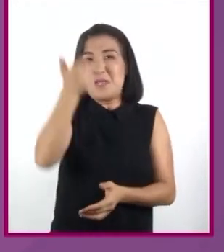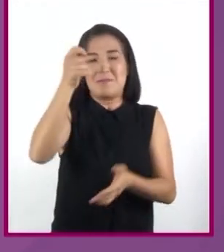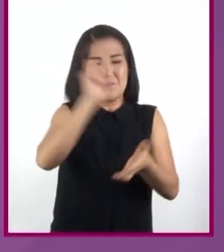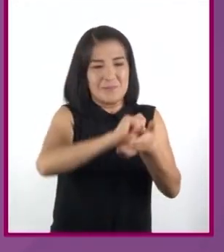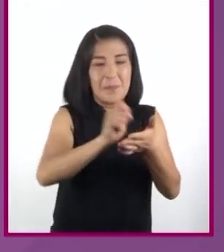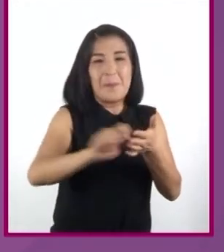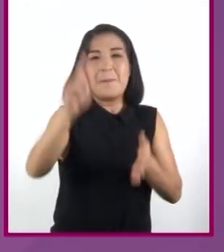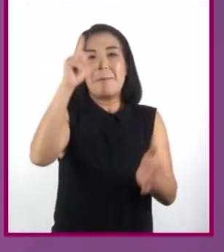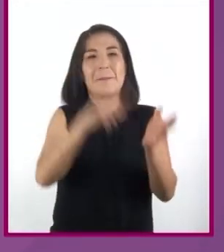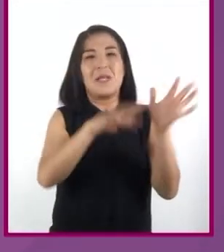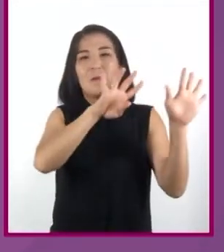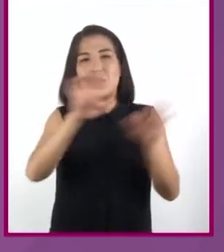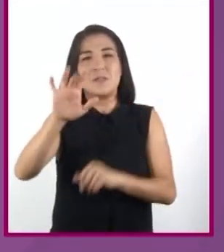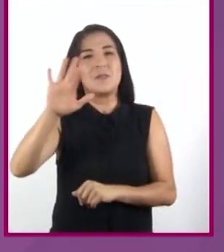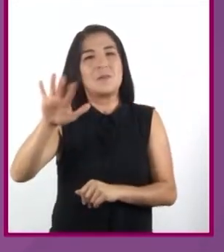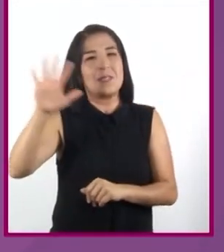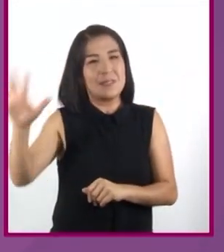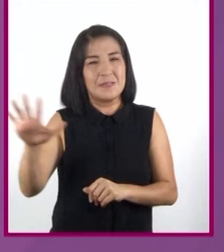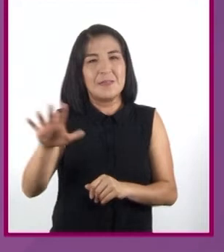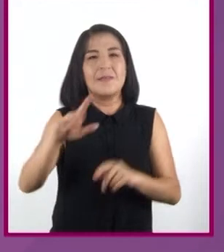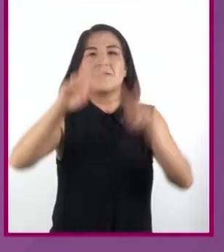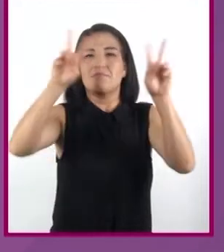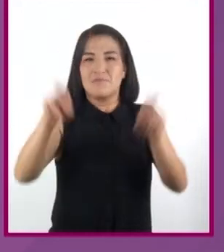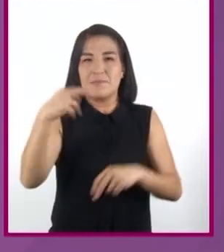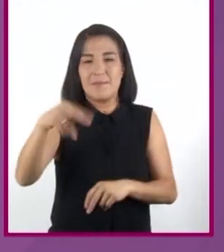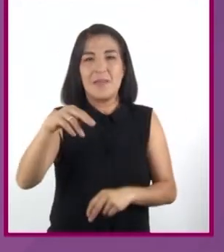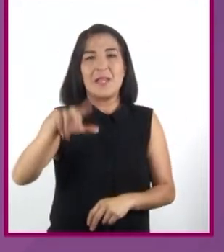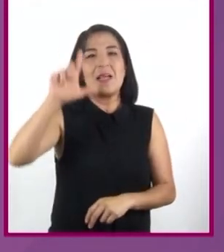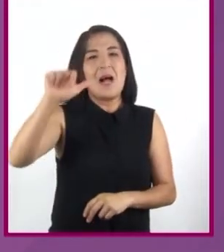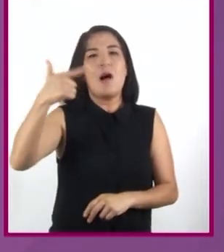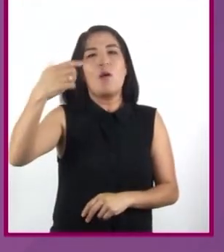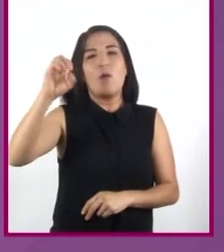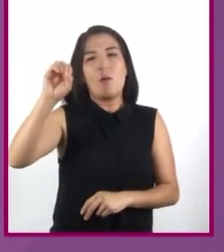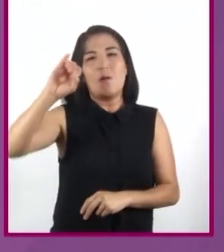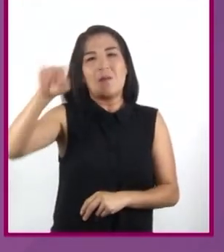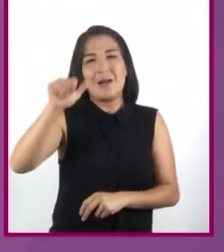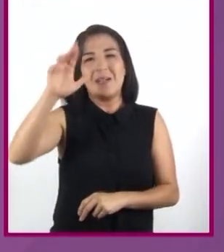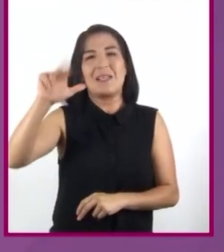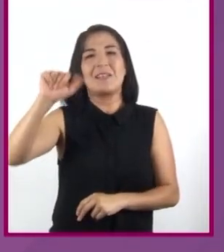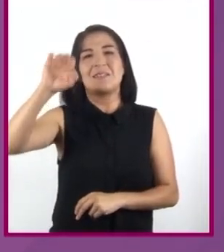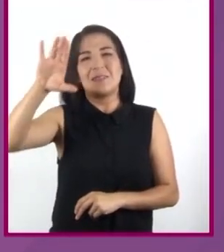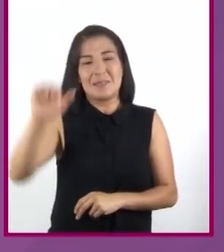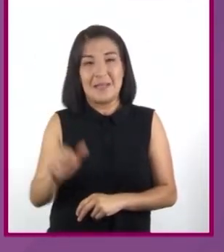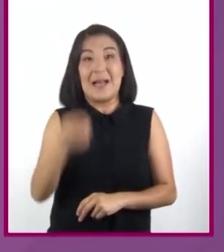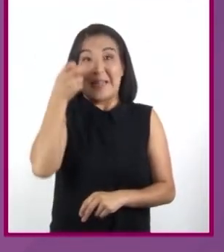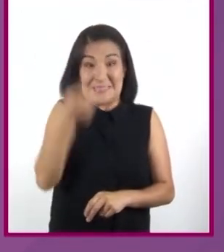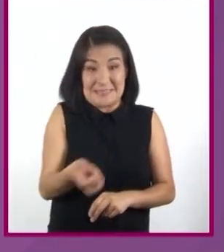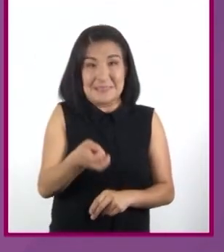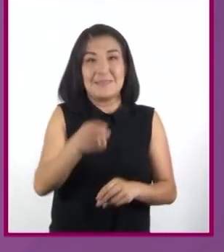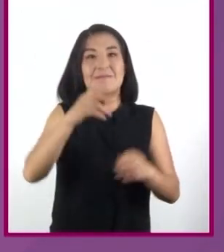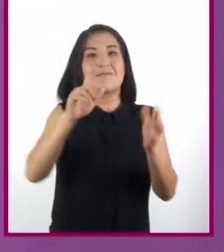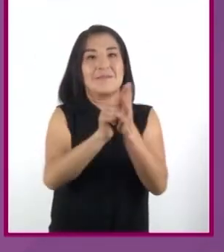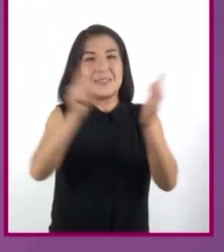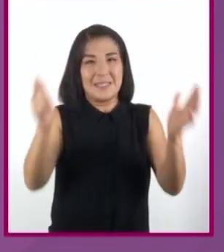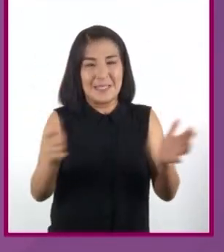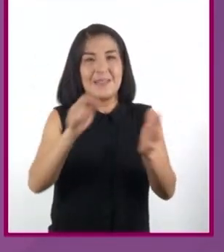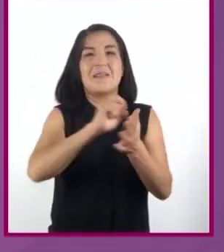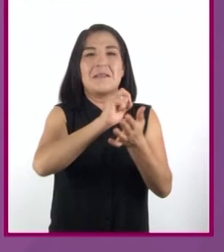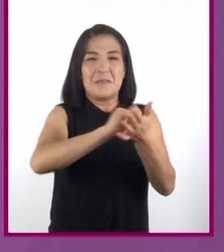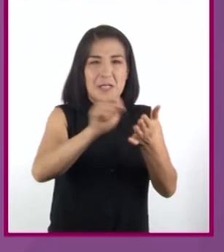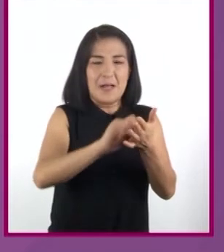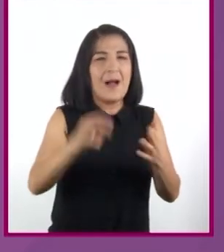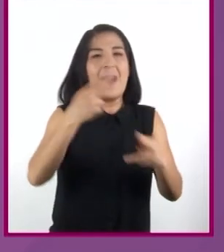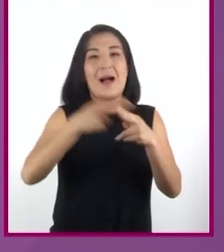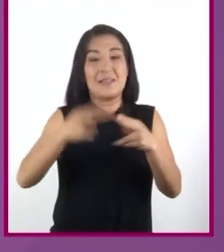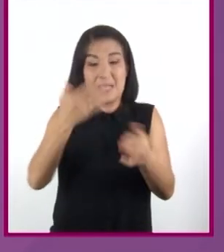en 1955 titulada La hojarasca. Desde ahí se publicaron algunas otras hasta su